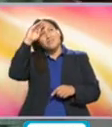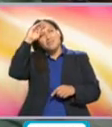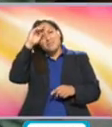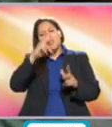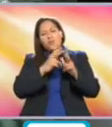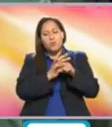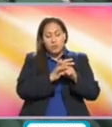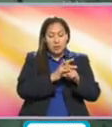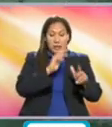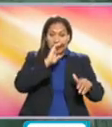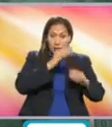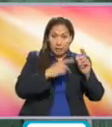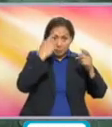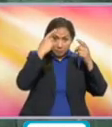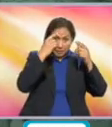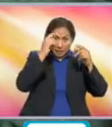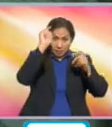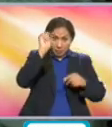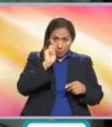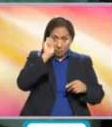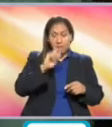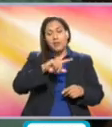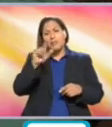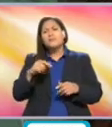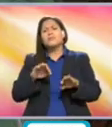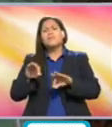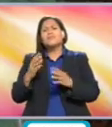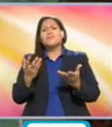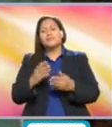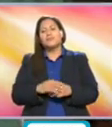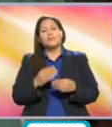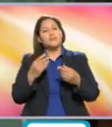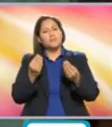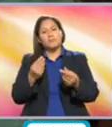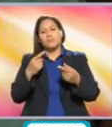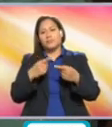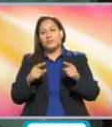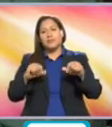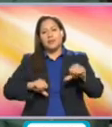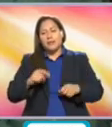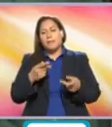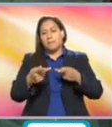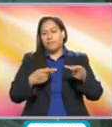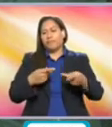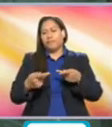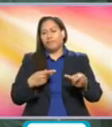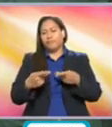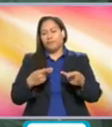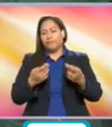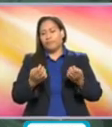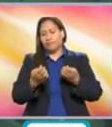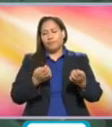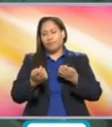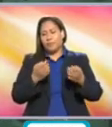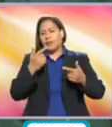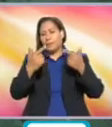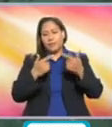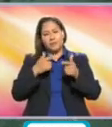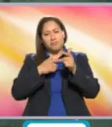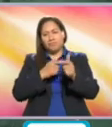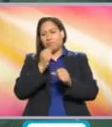hace un luchador después de luchar? Bueno, tenemos muchas actividades como prepararnos, estar en el